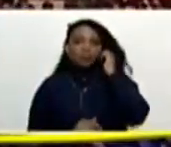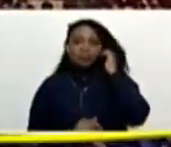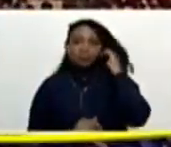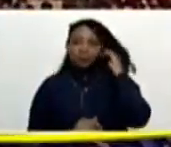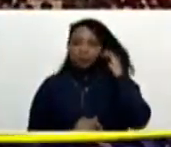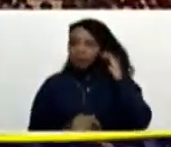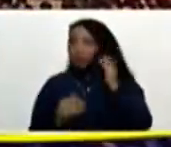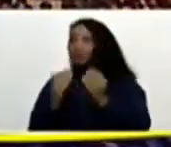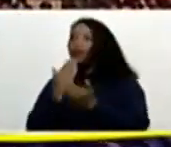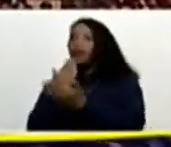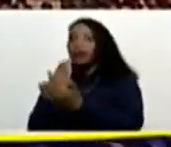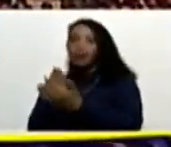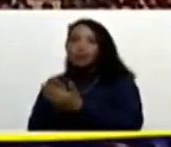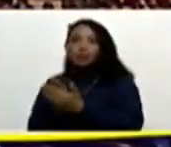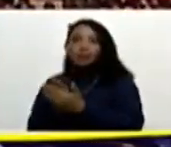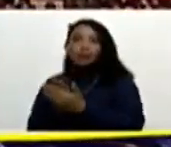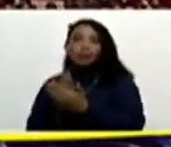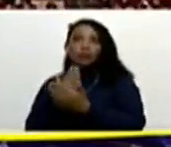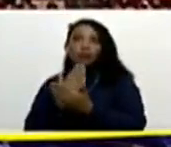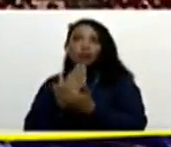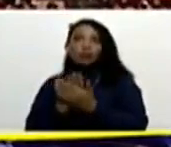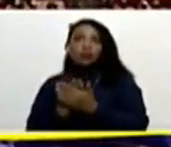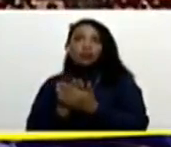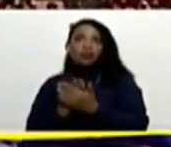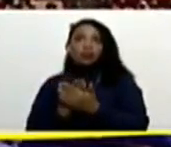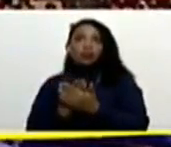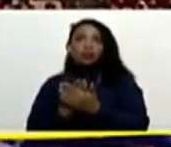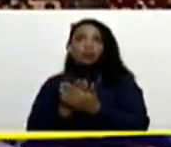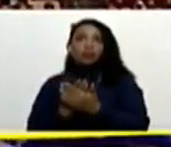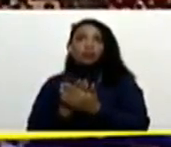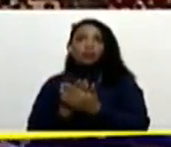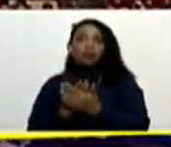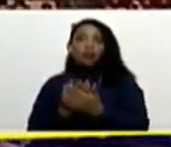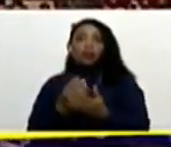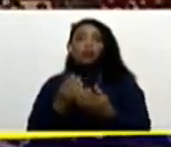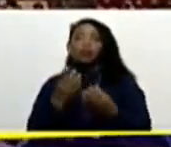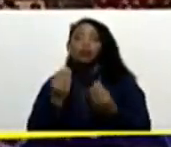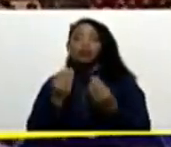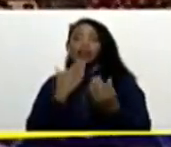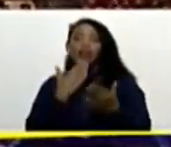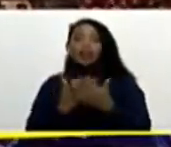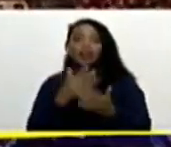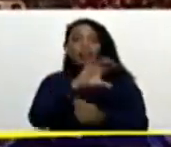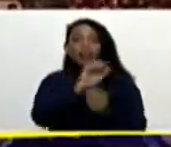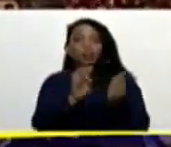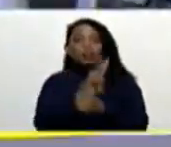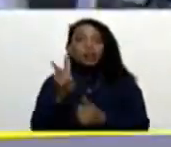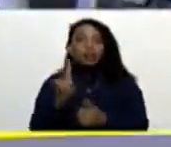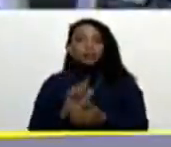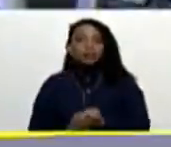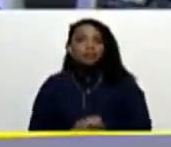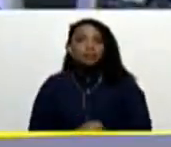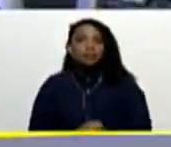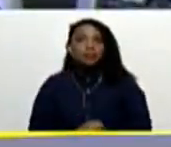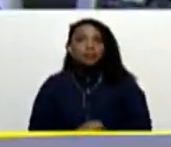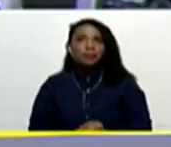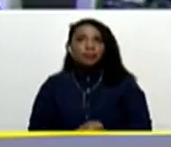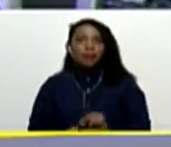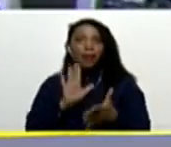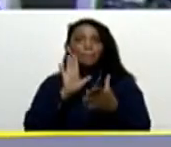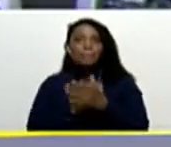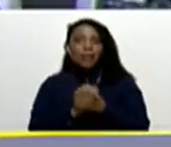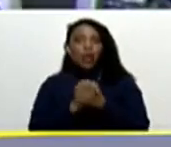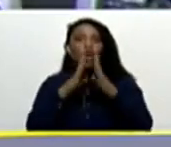Thank you. Thank you, Mr. President. Muchas gracias, presidente. Friends all.